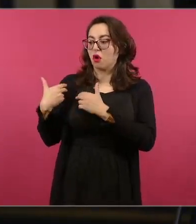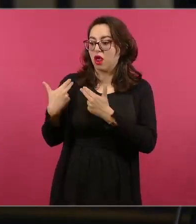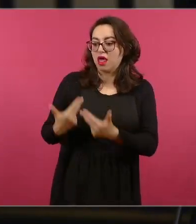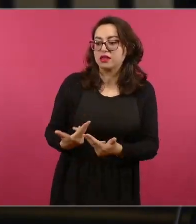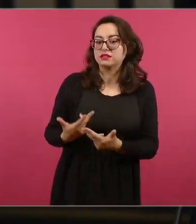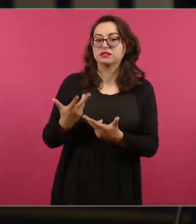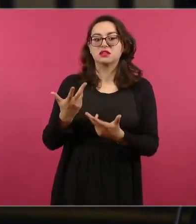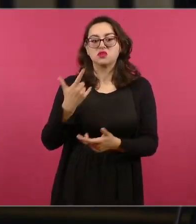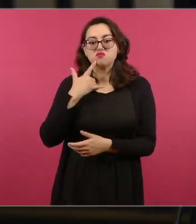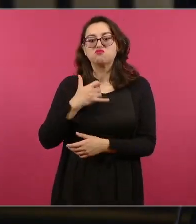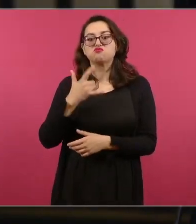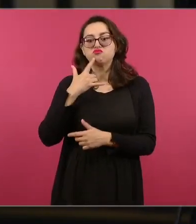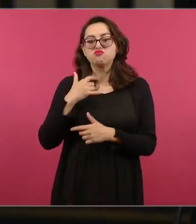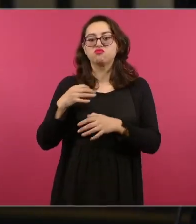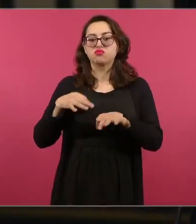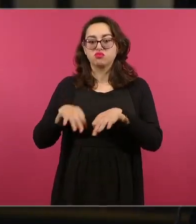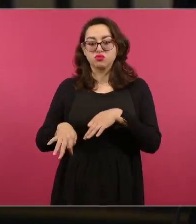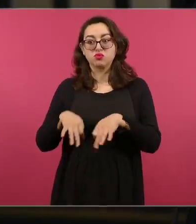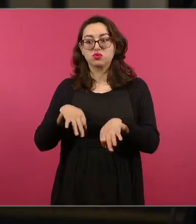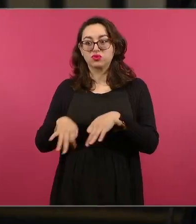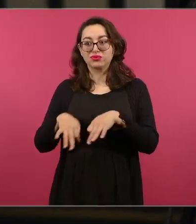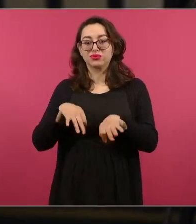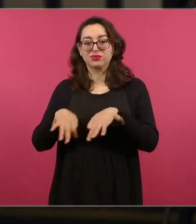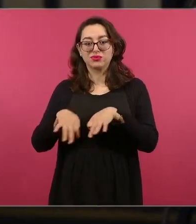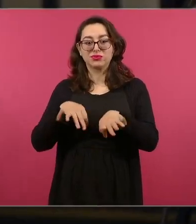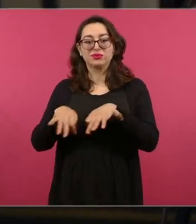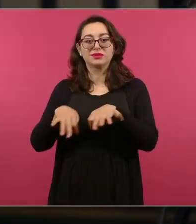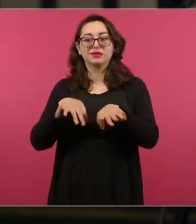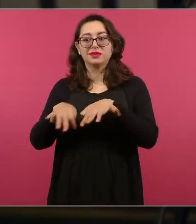Aquí estoy, presidente. Y